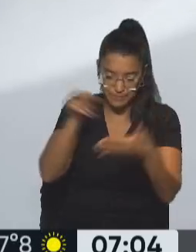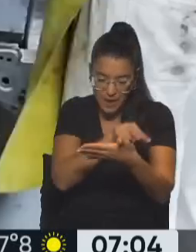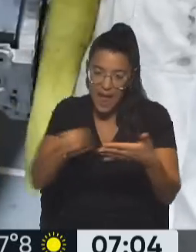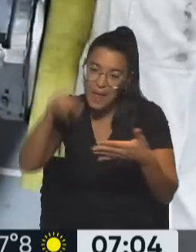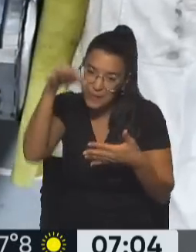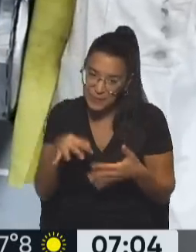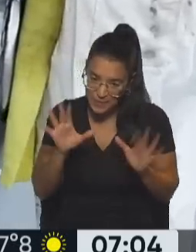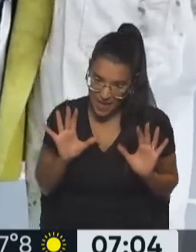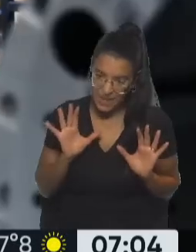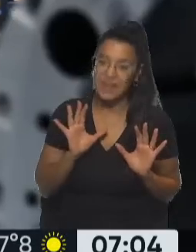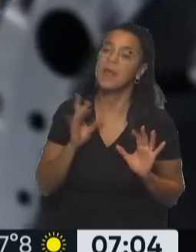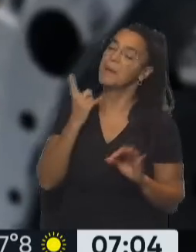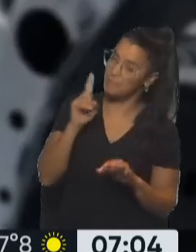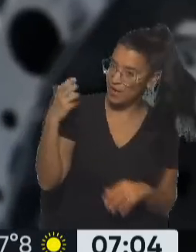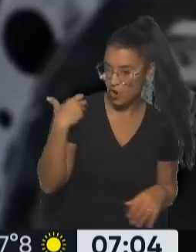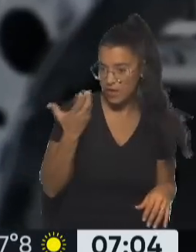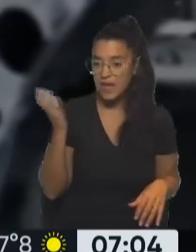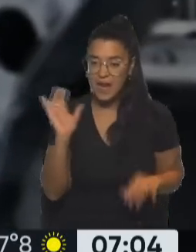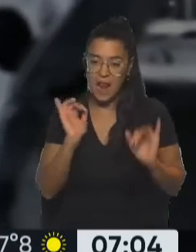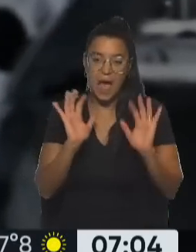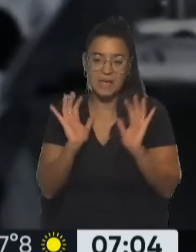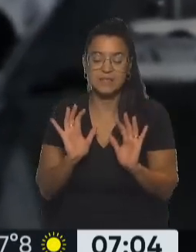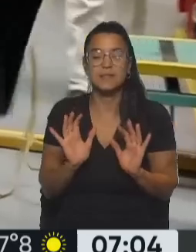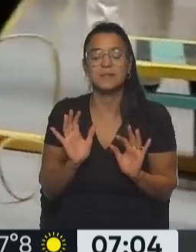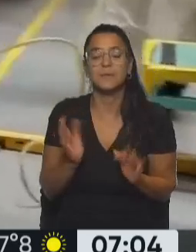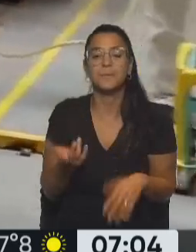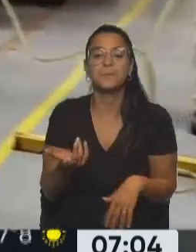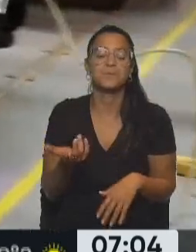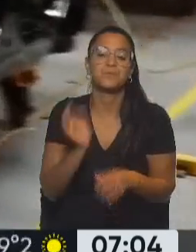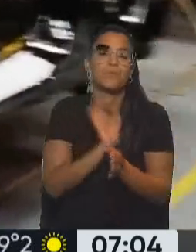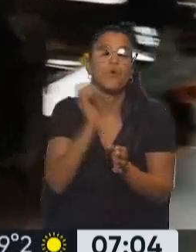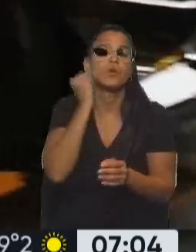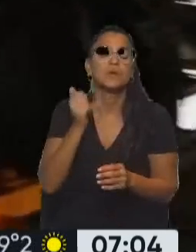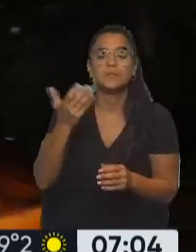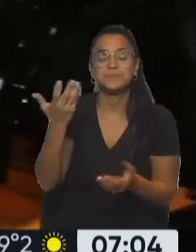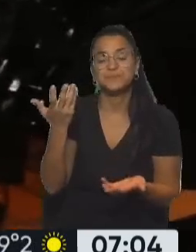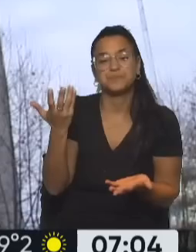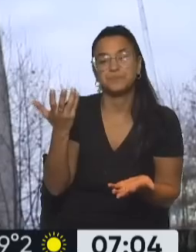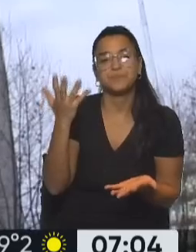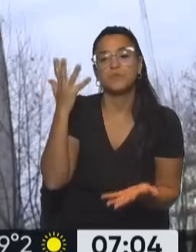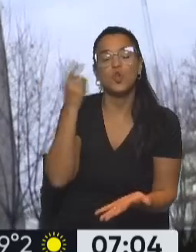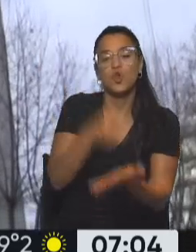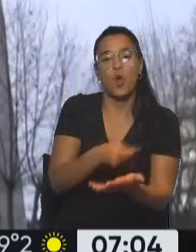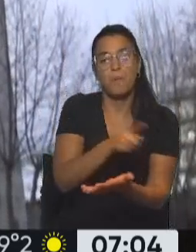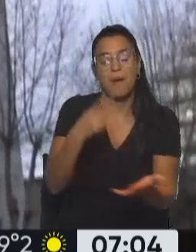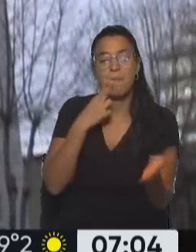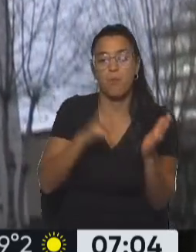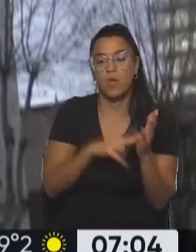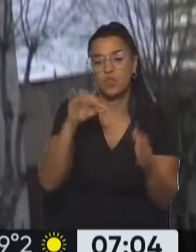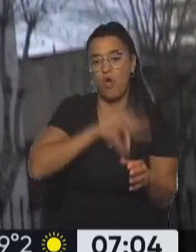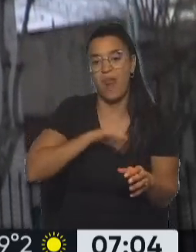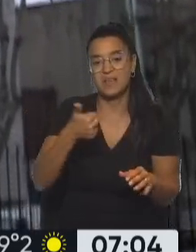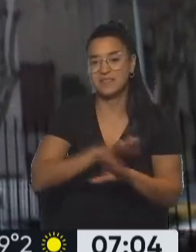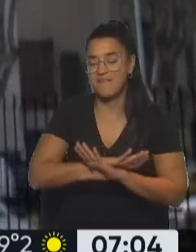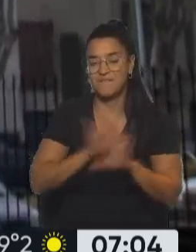letra chica, pero en líneas generales es esto, ¿no? Digamos, conceptos que ya no van a pagar el impuesto a las ganancias